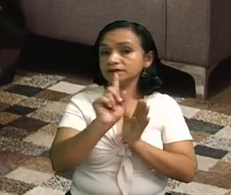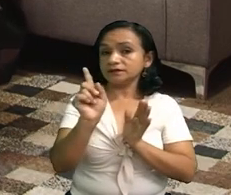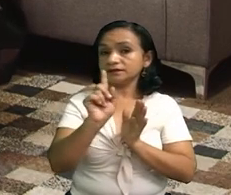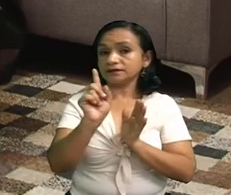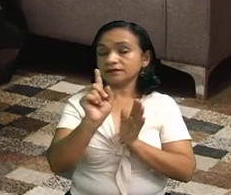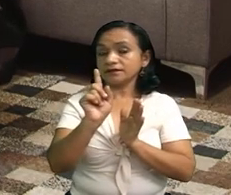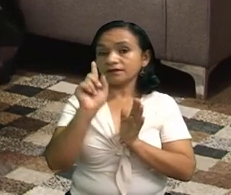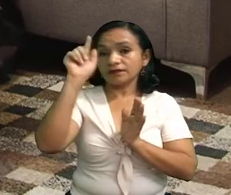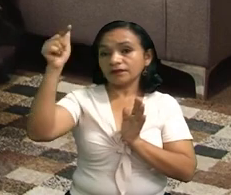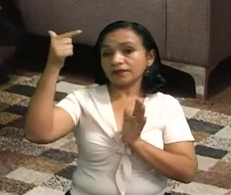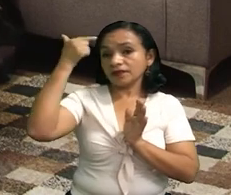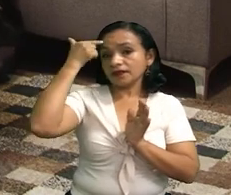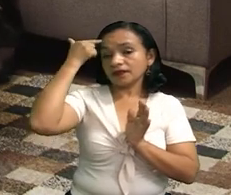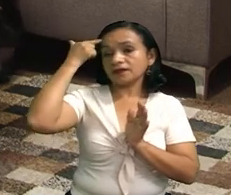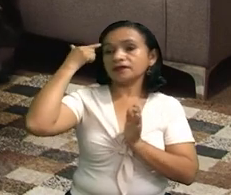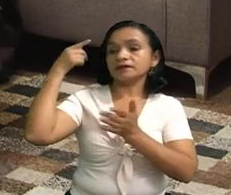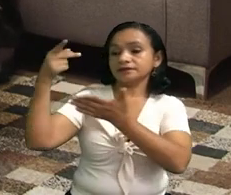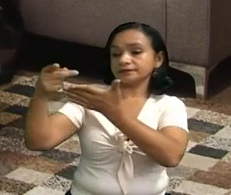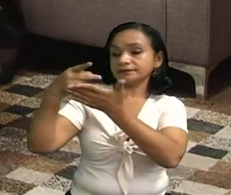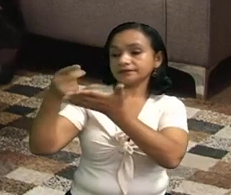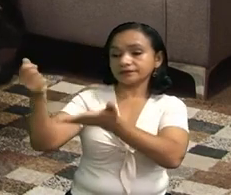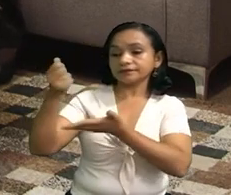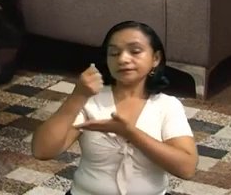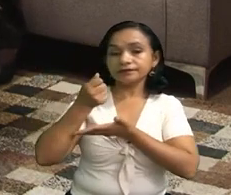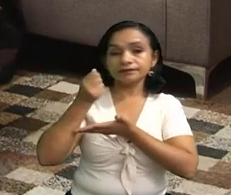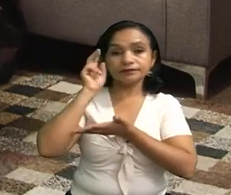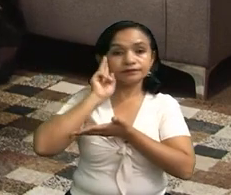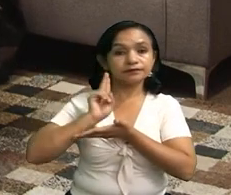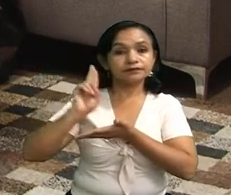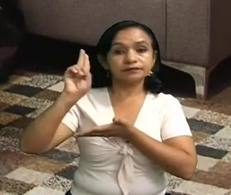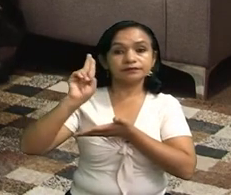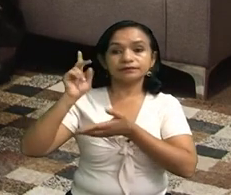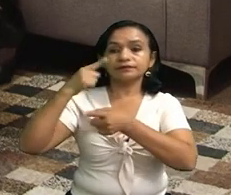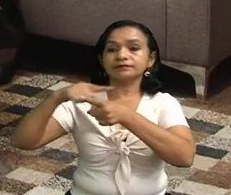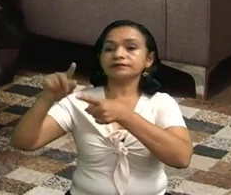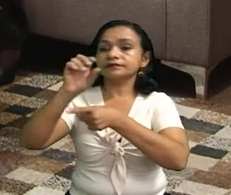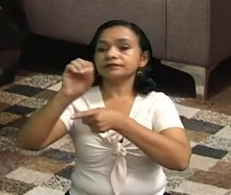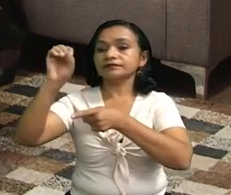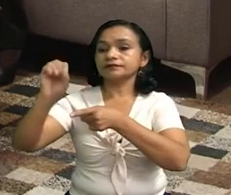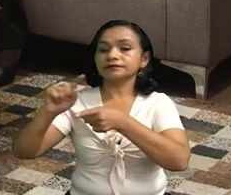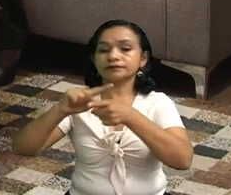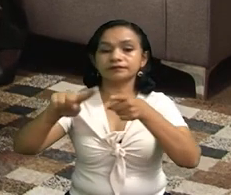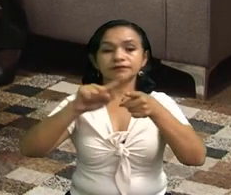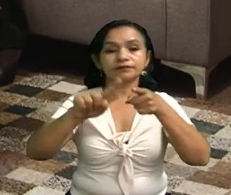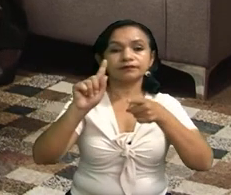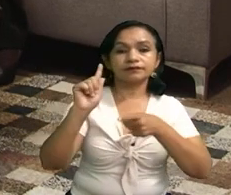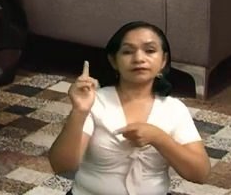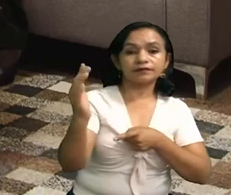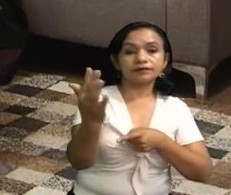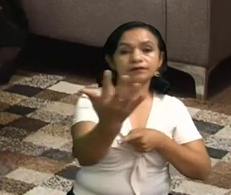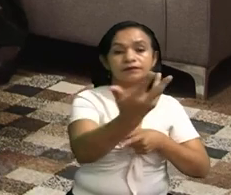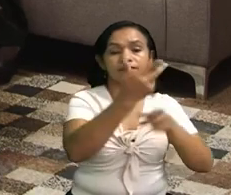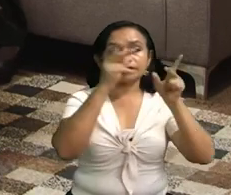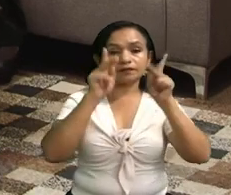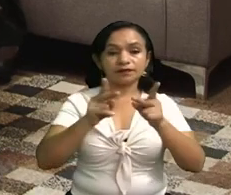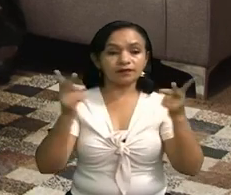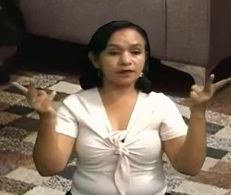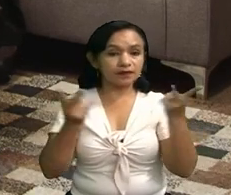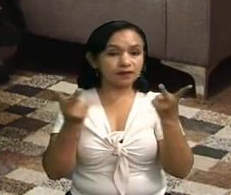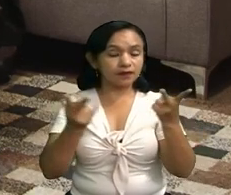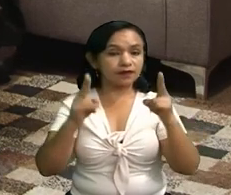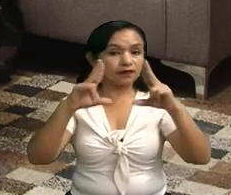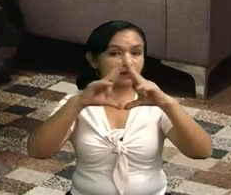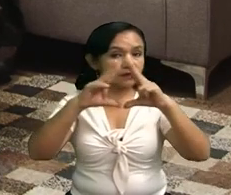el Estado nos da el presupuesto a nosotros y ese presupuesto viene del impuesto que pagan todos los pobladores, entonces pueblo, hay que